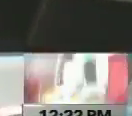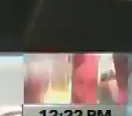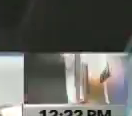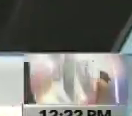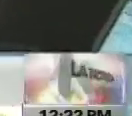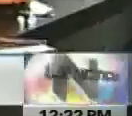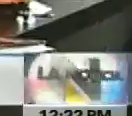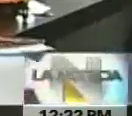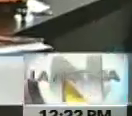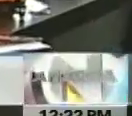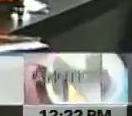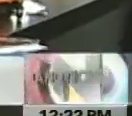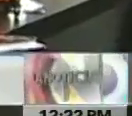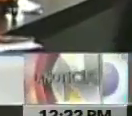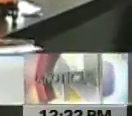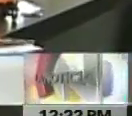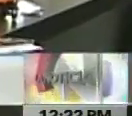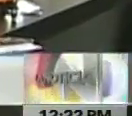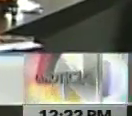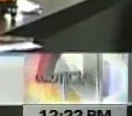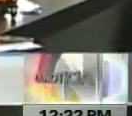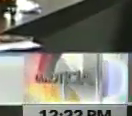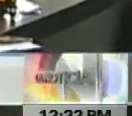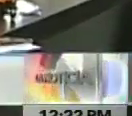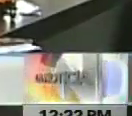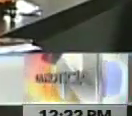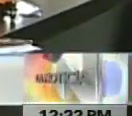Salsa. Métele, pues.